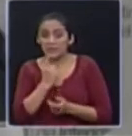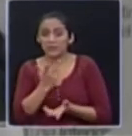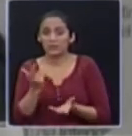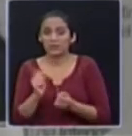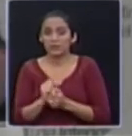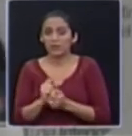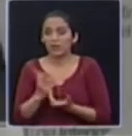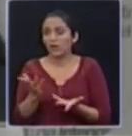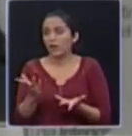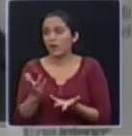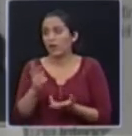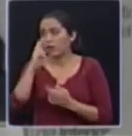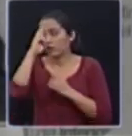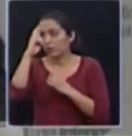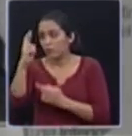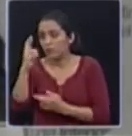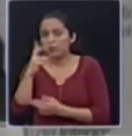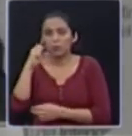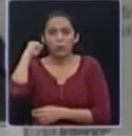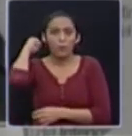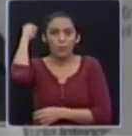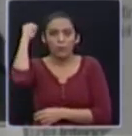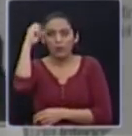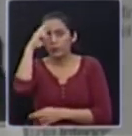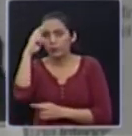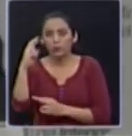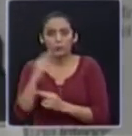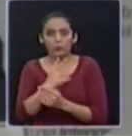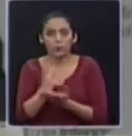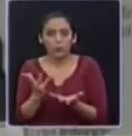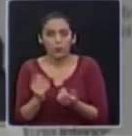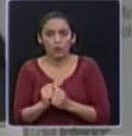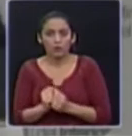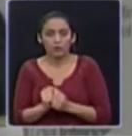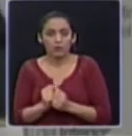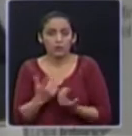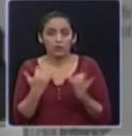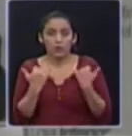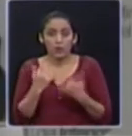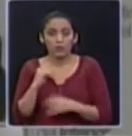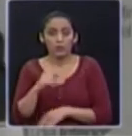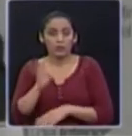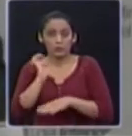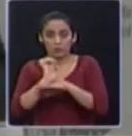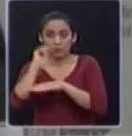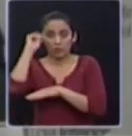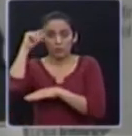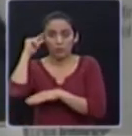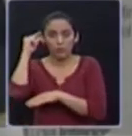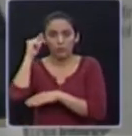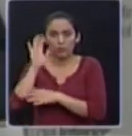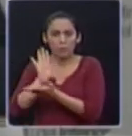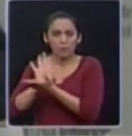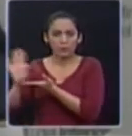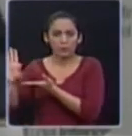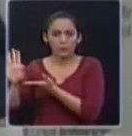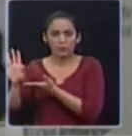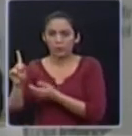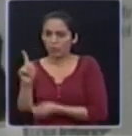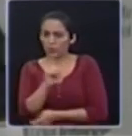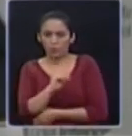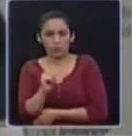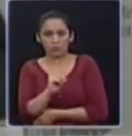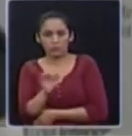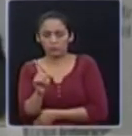una determinada política del gobierno nacional del Ecuador que la rechazamos, una política de vulnerar sus